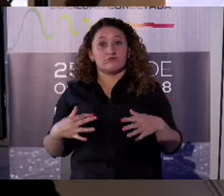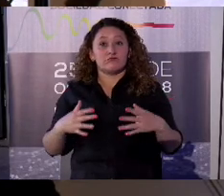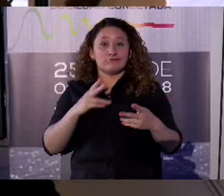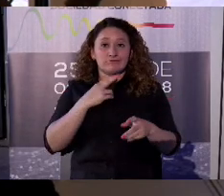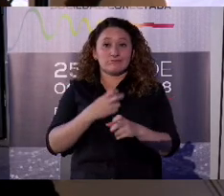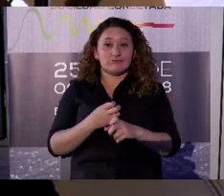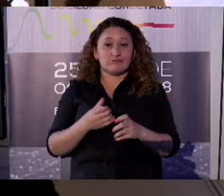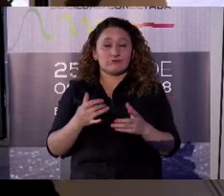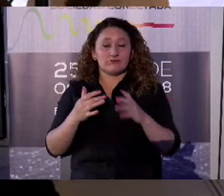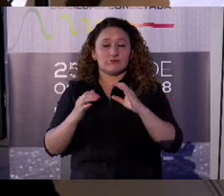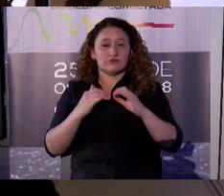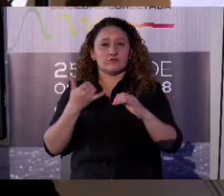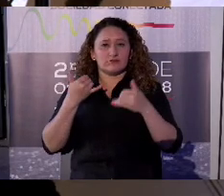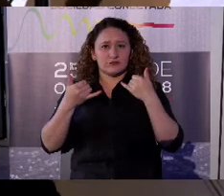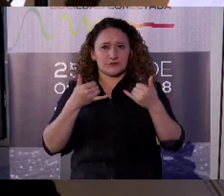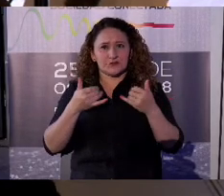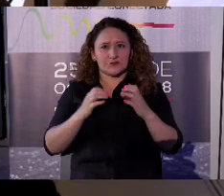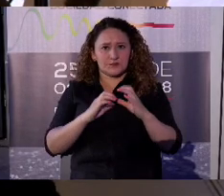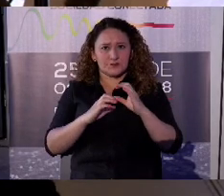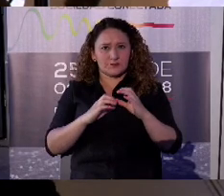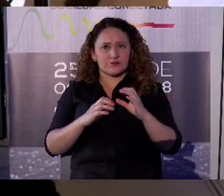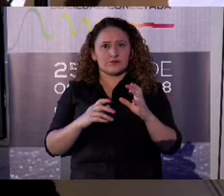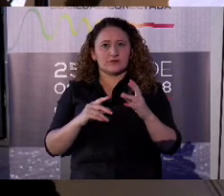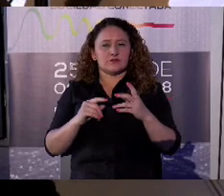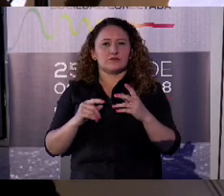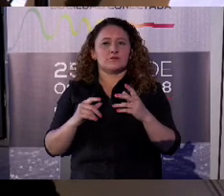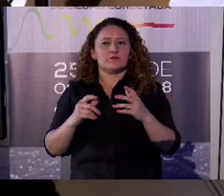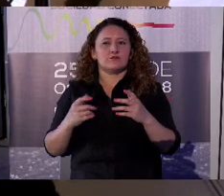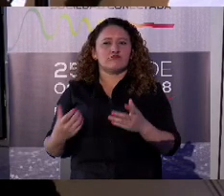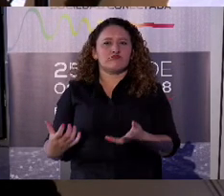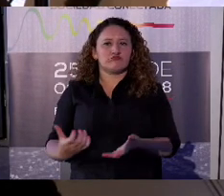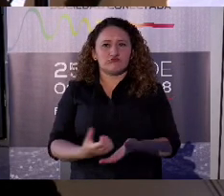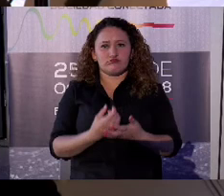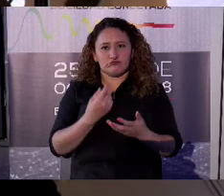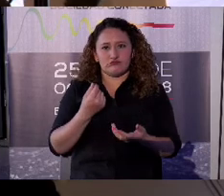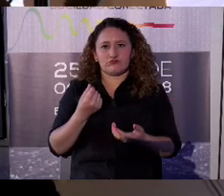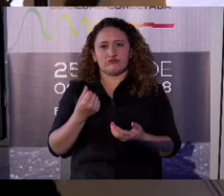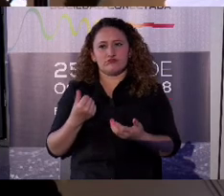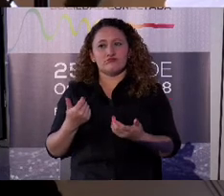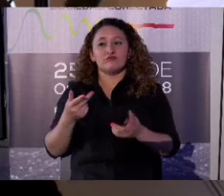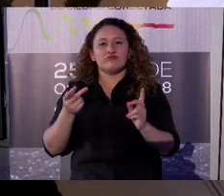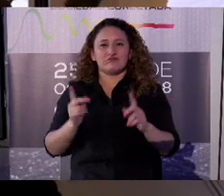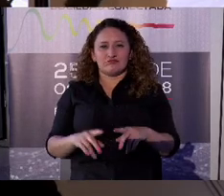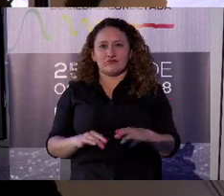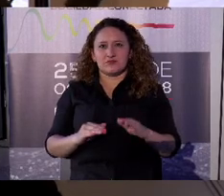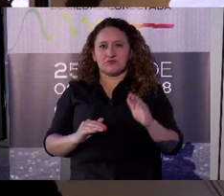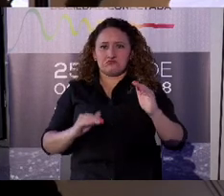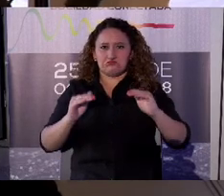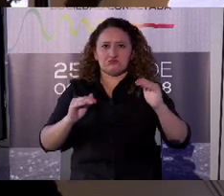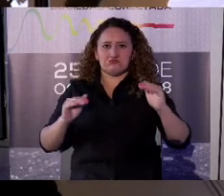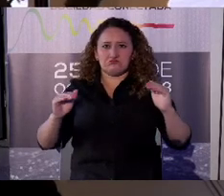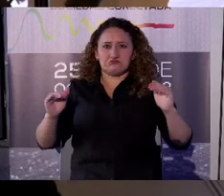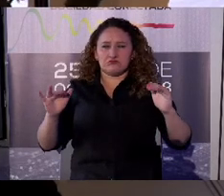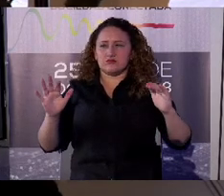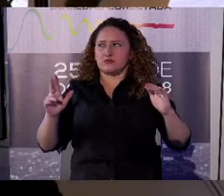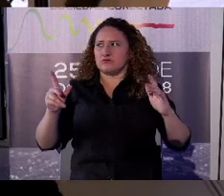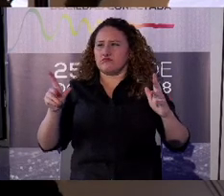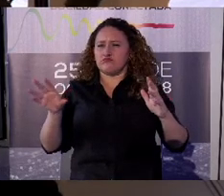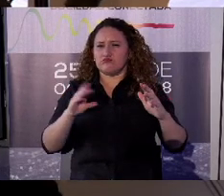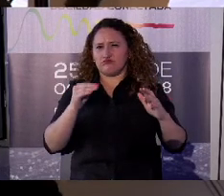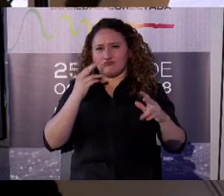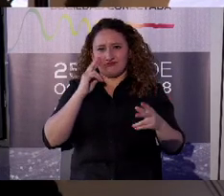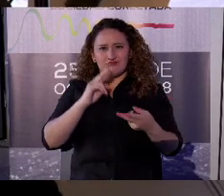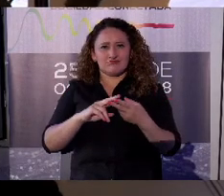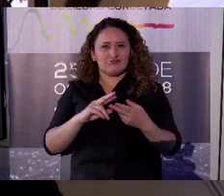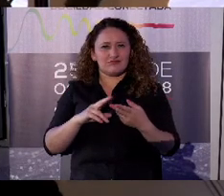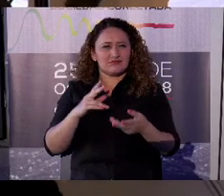de las telecomunicaciones. Los ingresos están en una curva más bien de estabilidad, un dato que todos conocemos pero que cada vez que